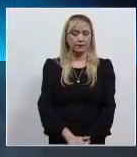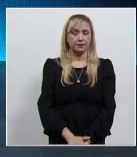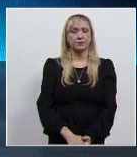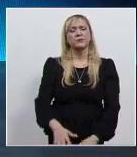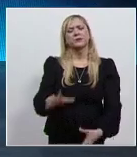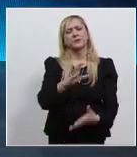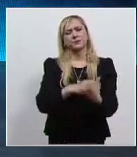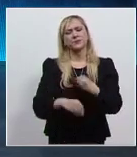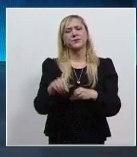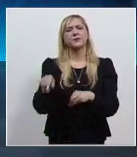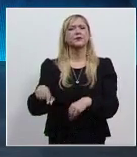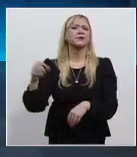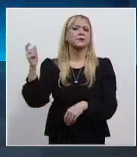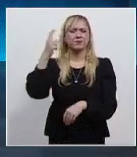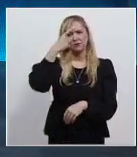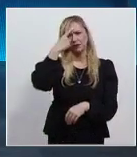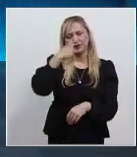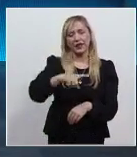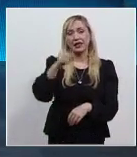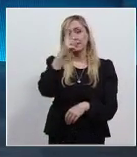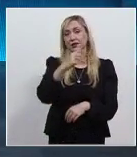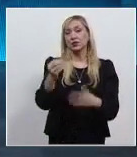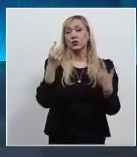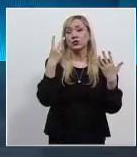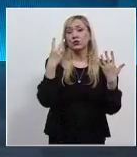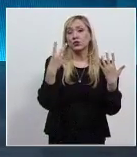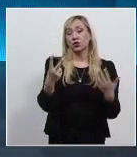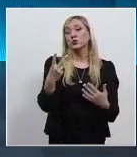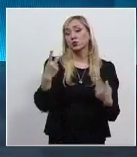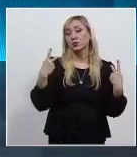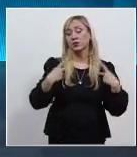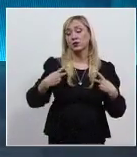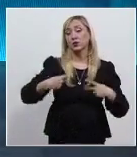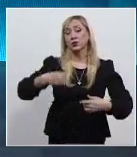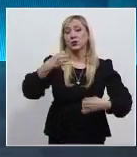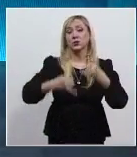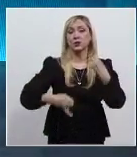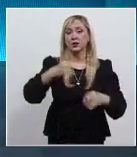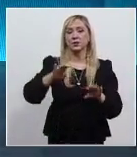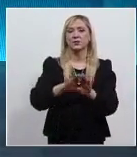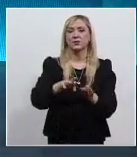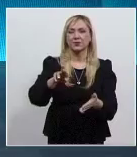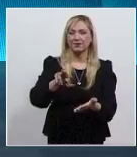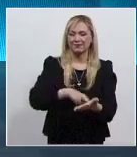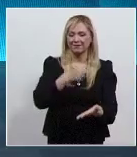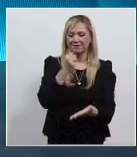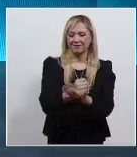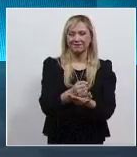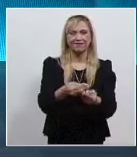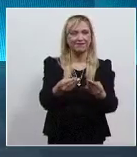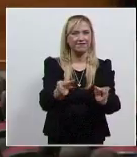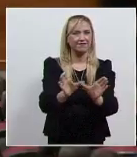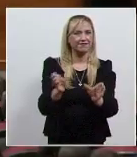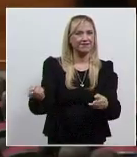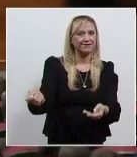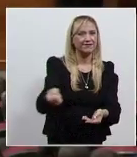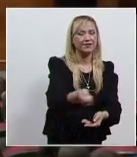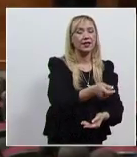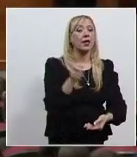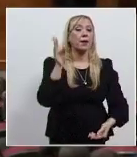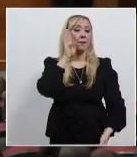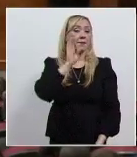Durante la ceremonia de ratificación de 102 personas juzgadoras, la ministra presidenta Norma Lucía Piña recordó